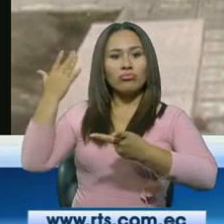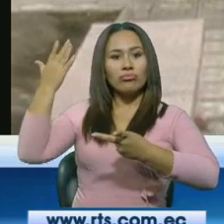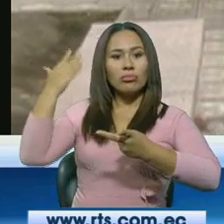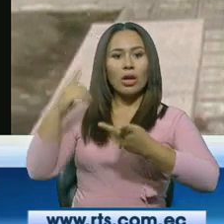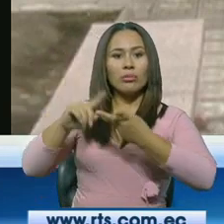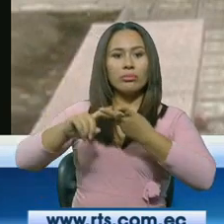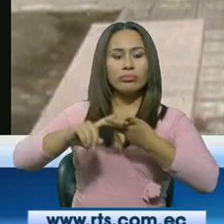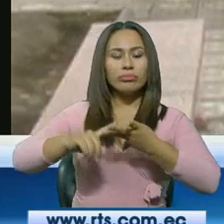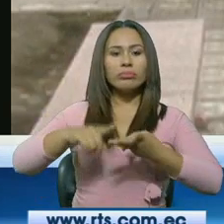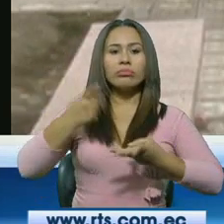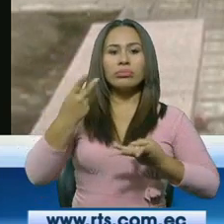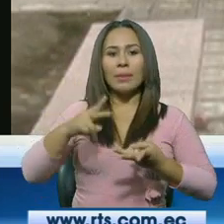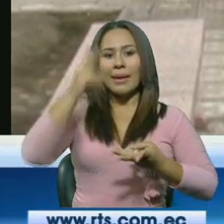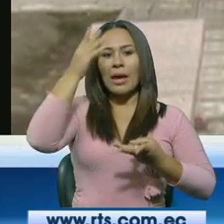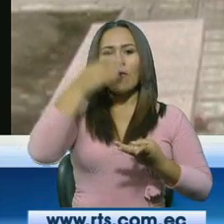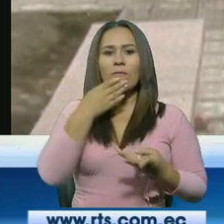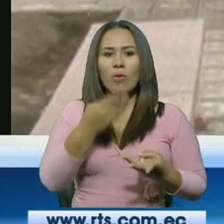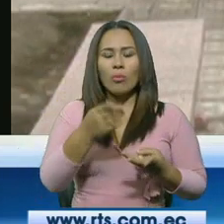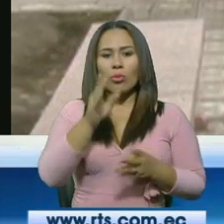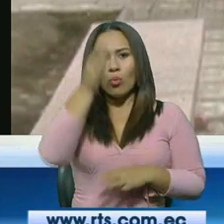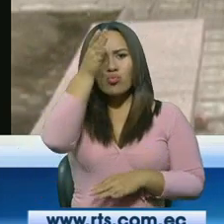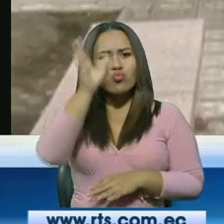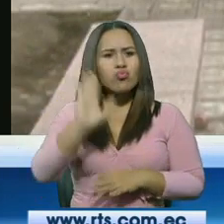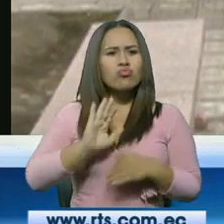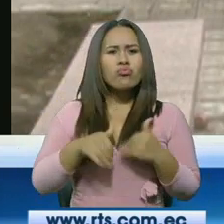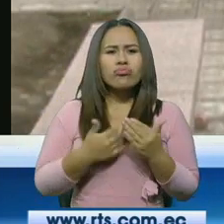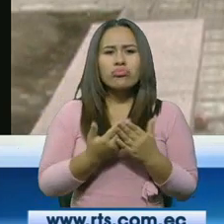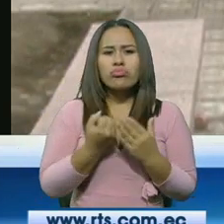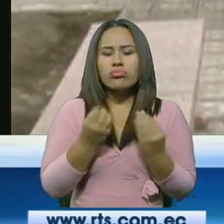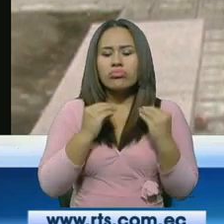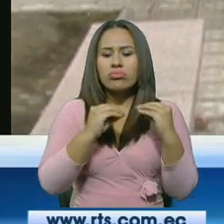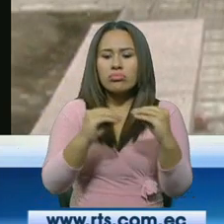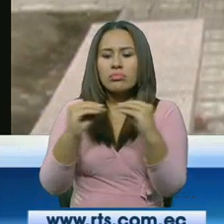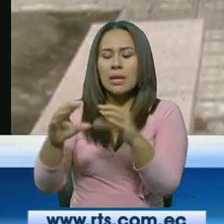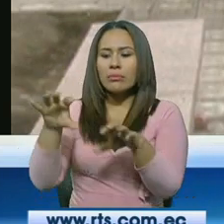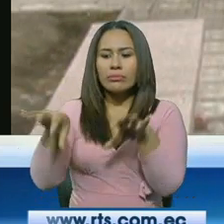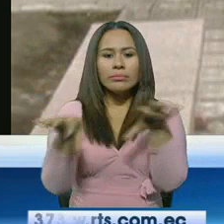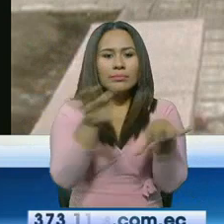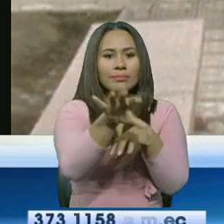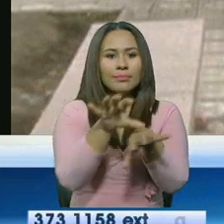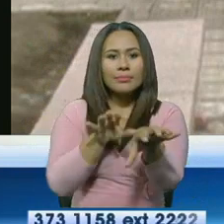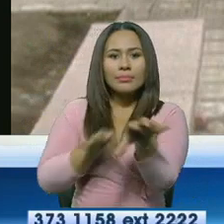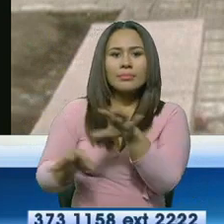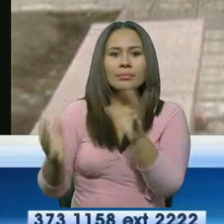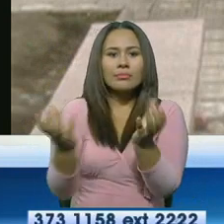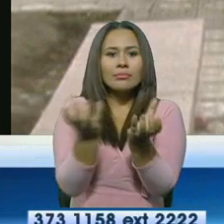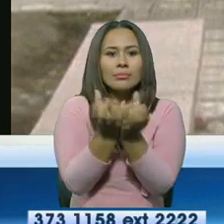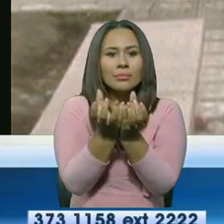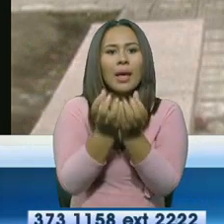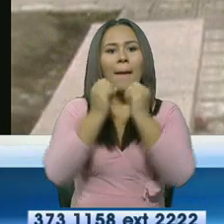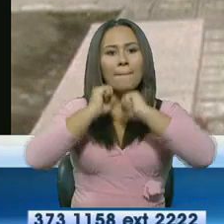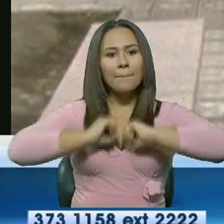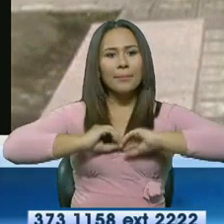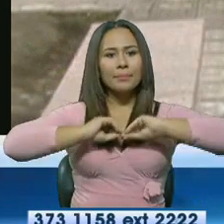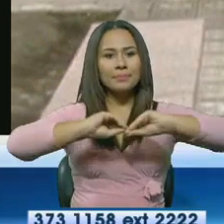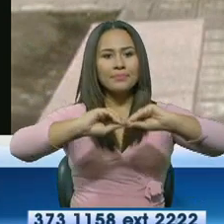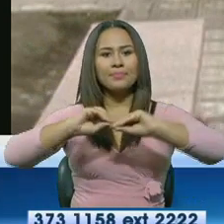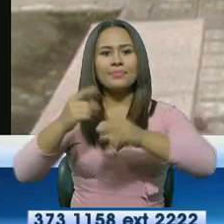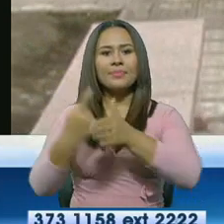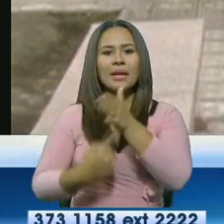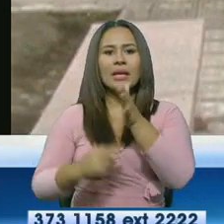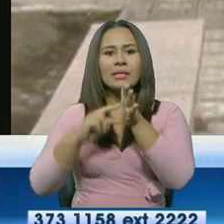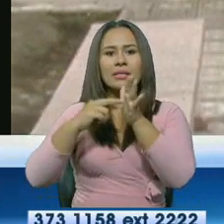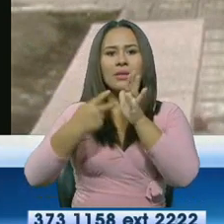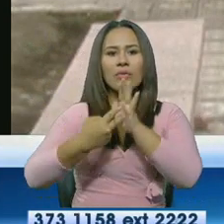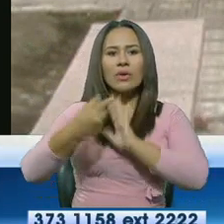viene fortaleciendo todos estos diferentes sectores para que el Cantón Guano dé a conocer lo que sin duda significa desde